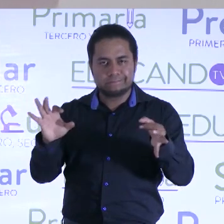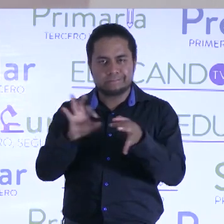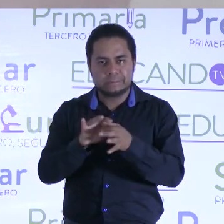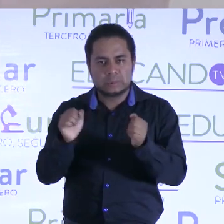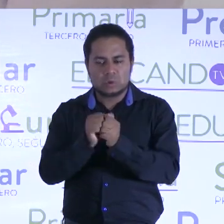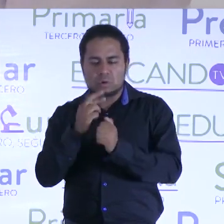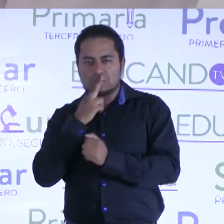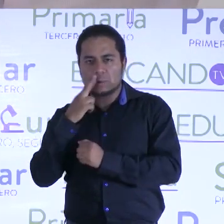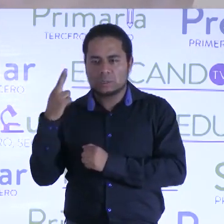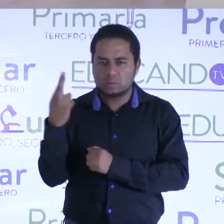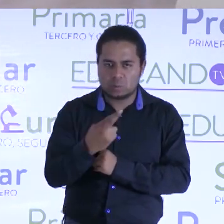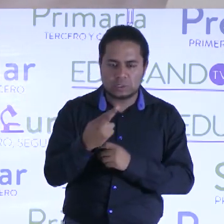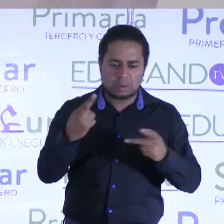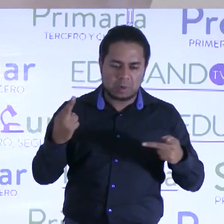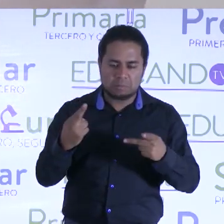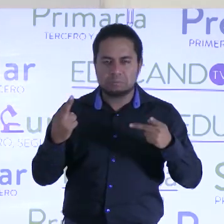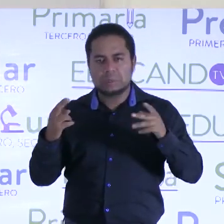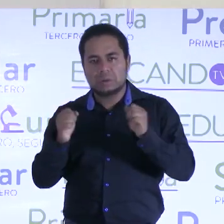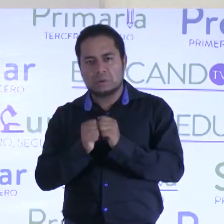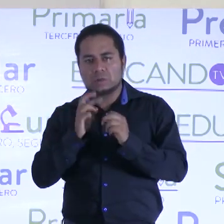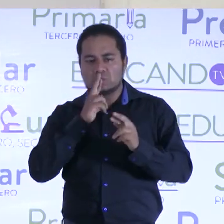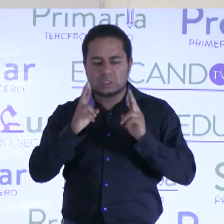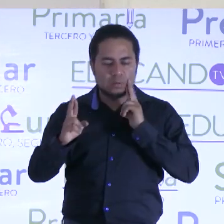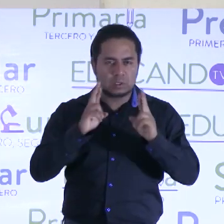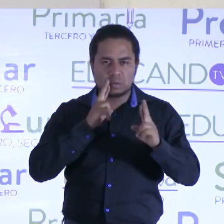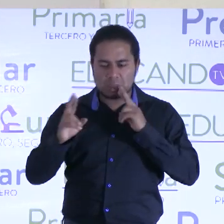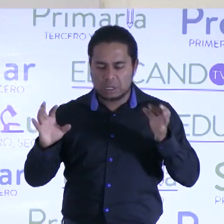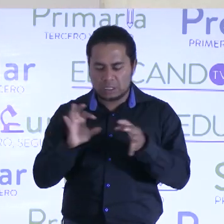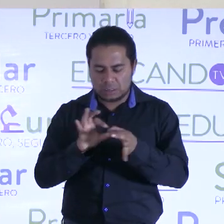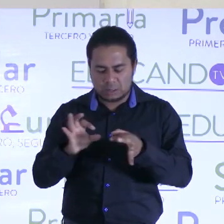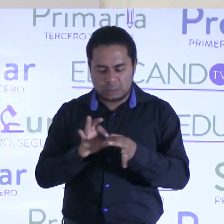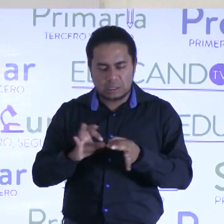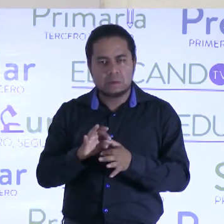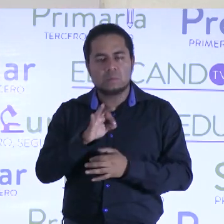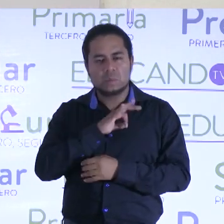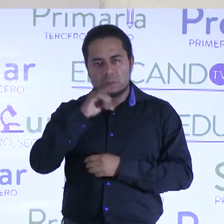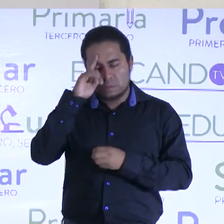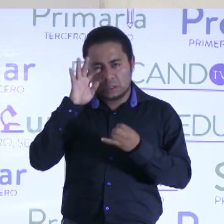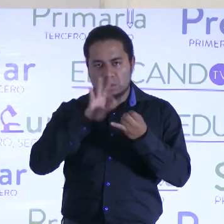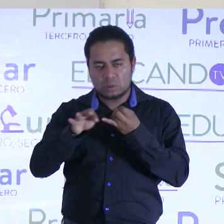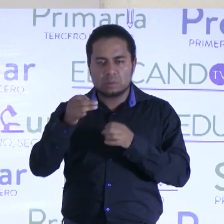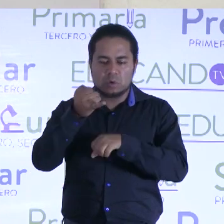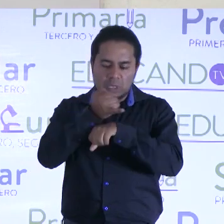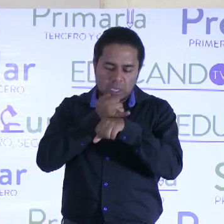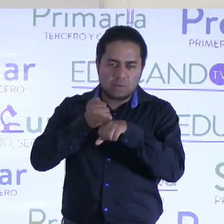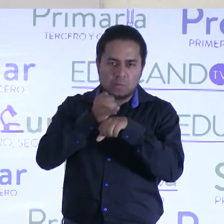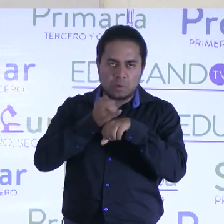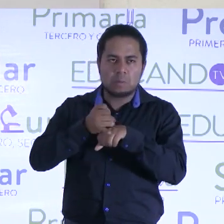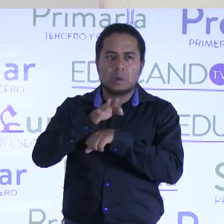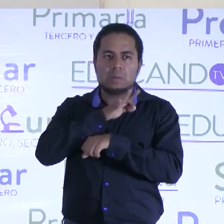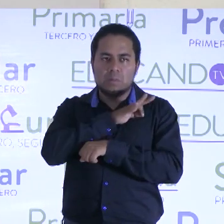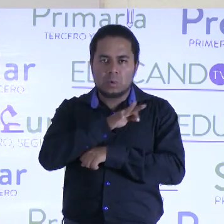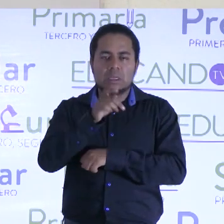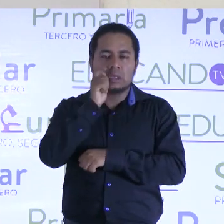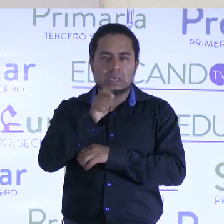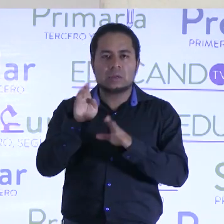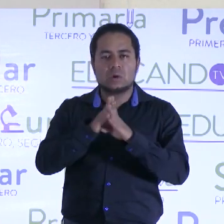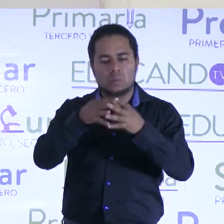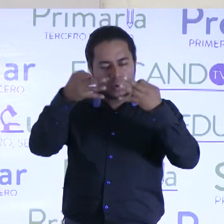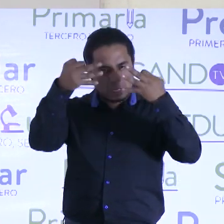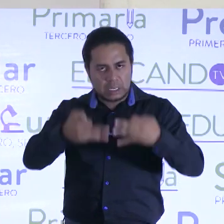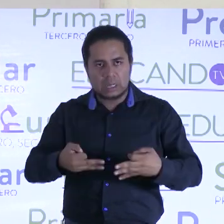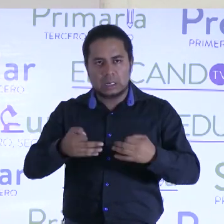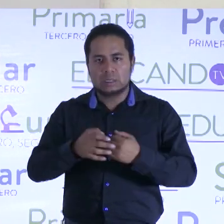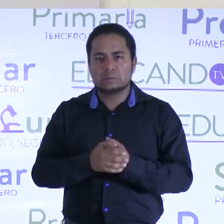las respuestas de nuestras preguntas para poder tener al final nuestro reporte de forma